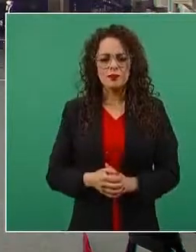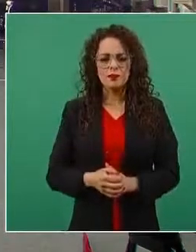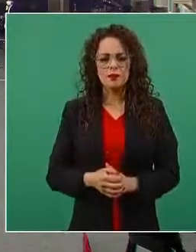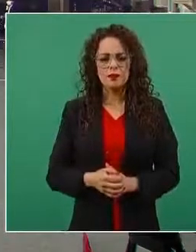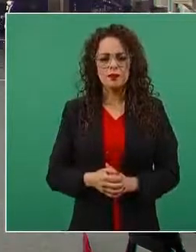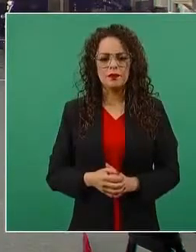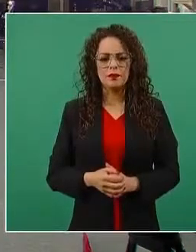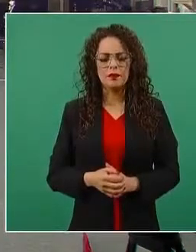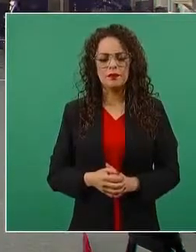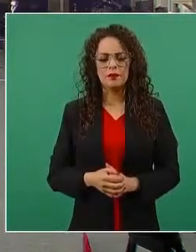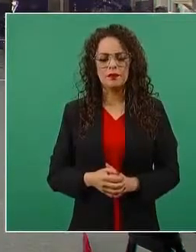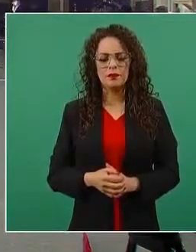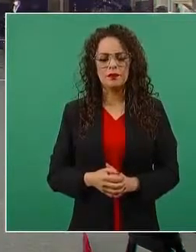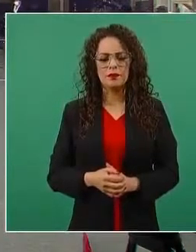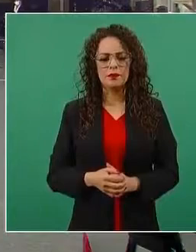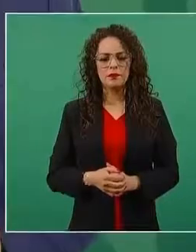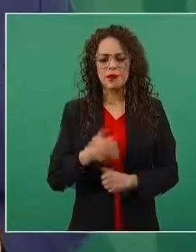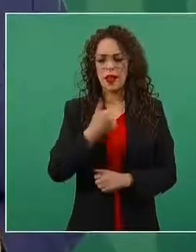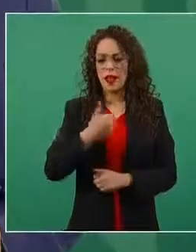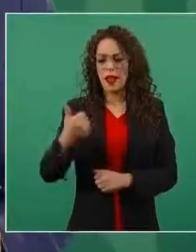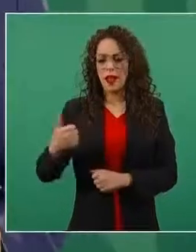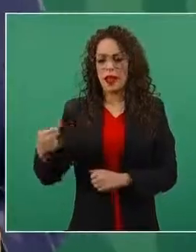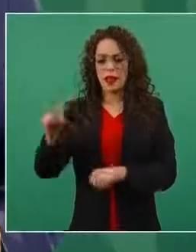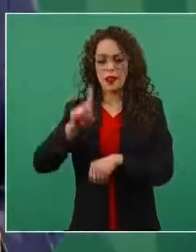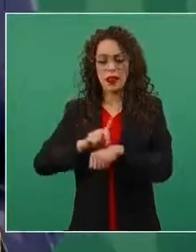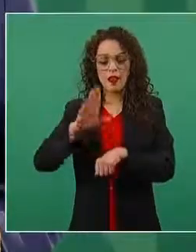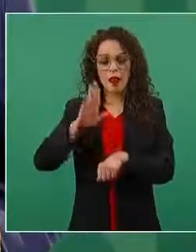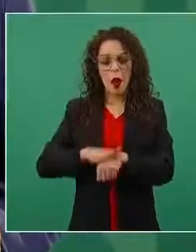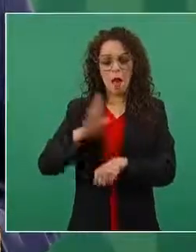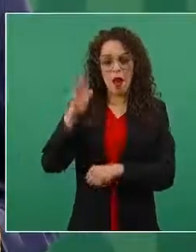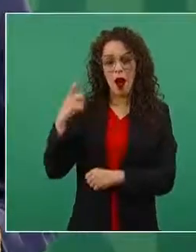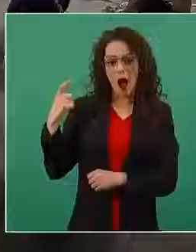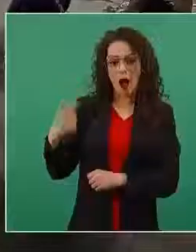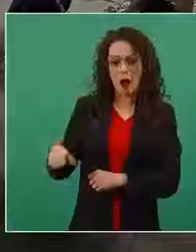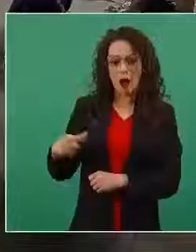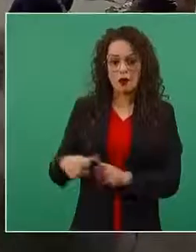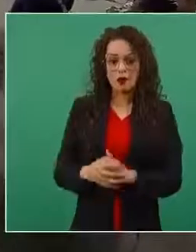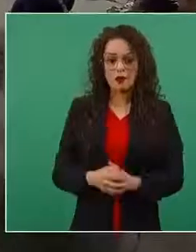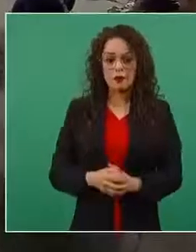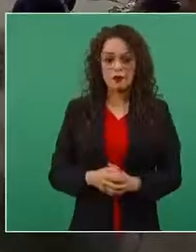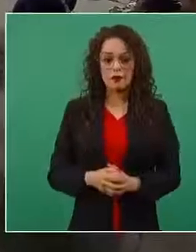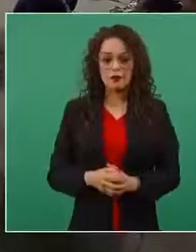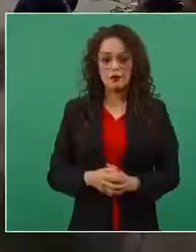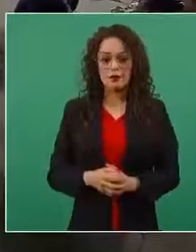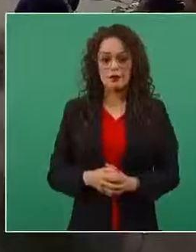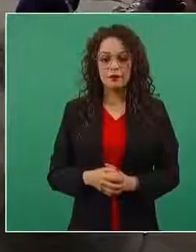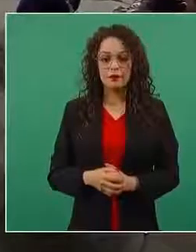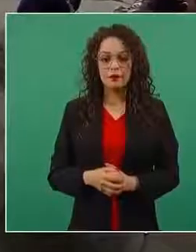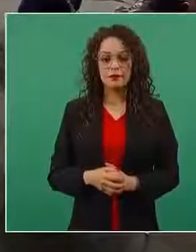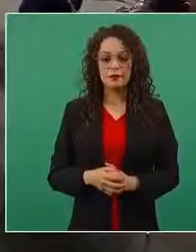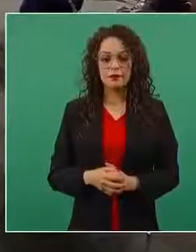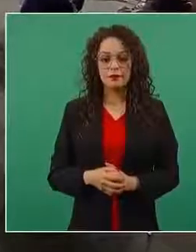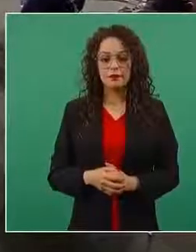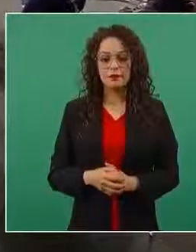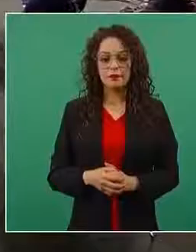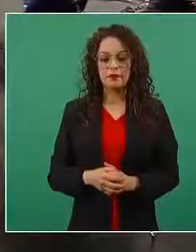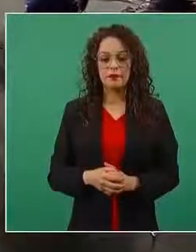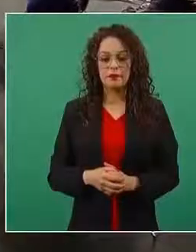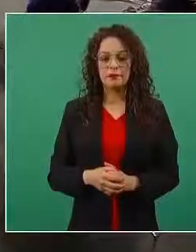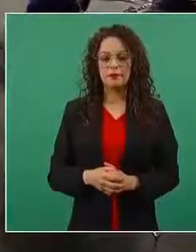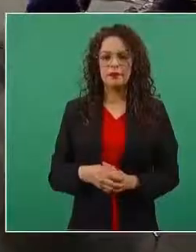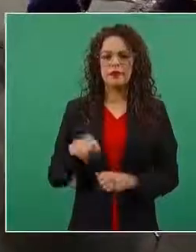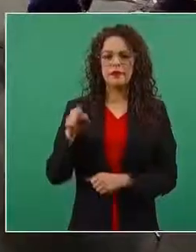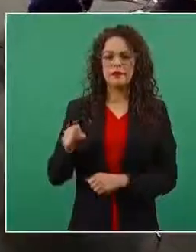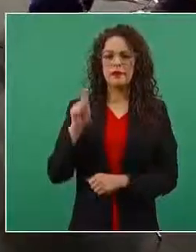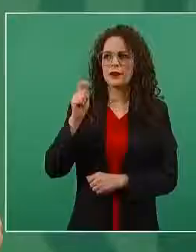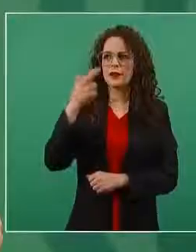Sí, pero no te sabes tú cómo es. Aquí sí está mejor que enfrente. Sí, es que enfrente del Porvenir es un restaurante